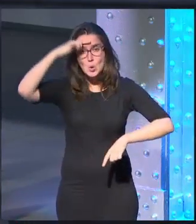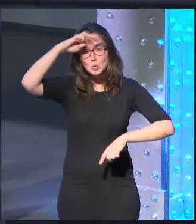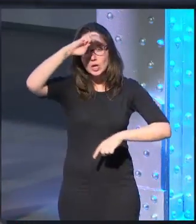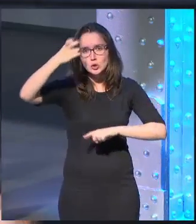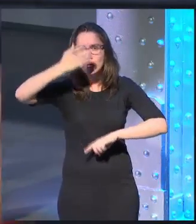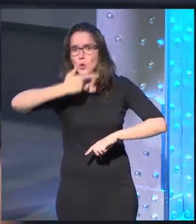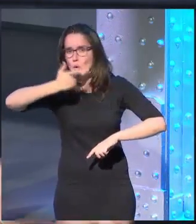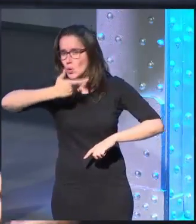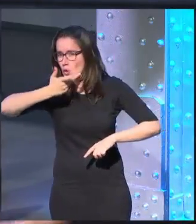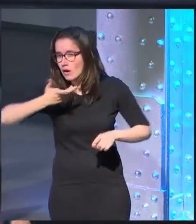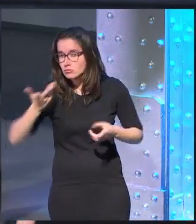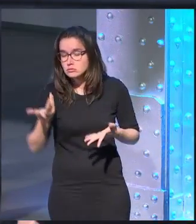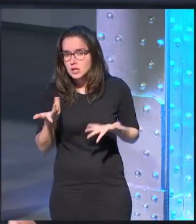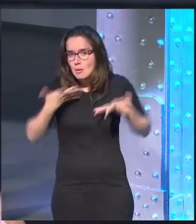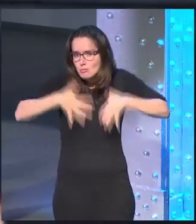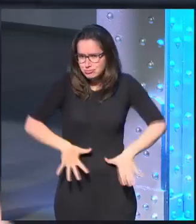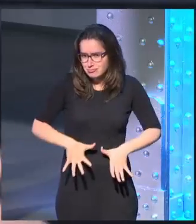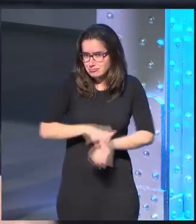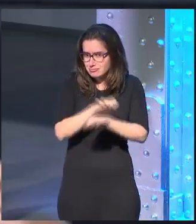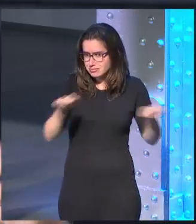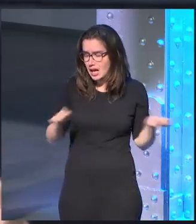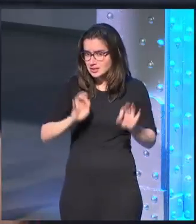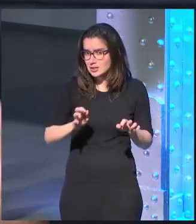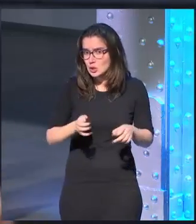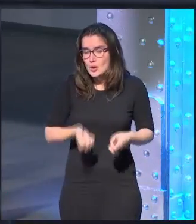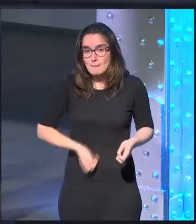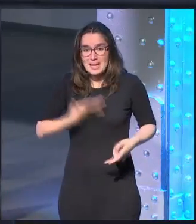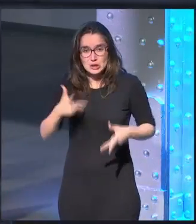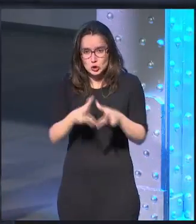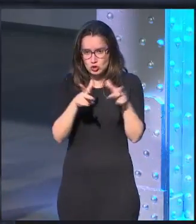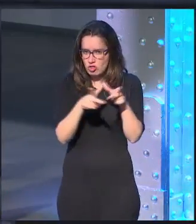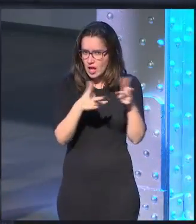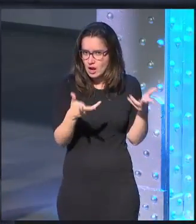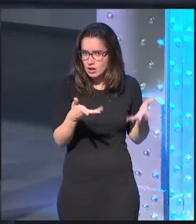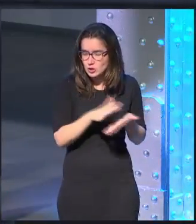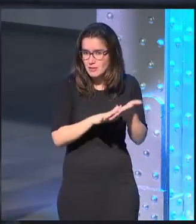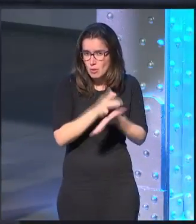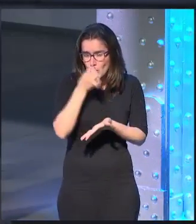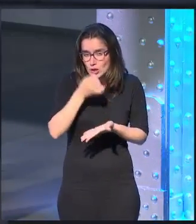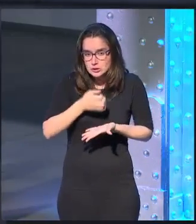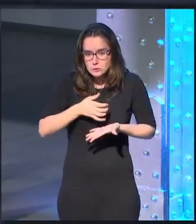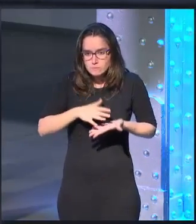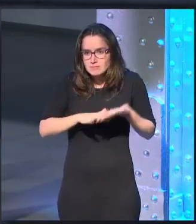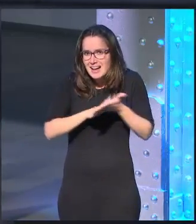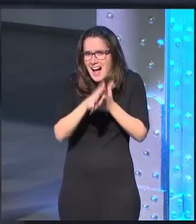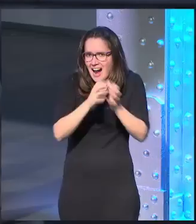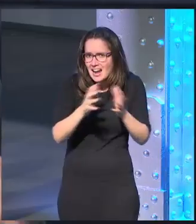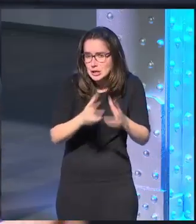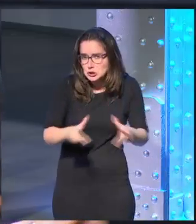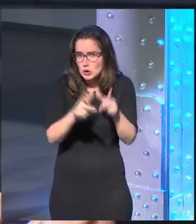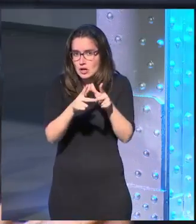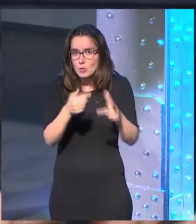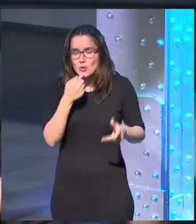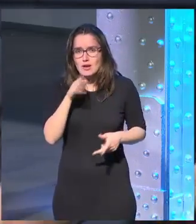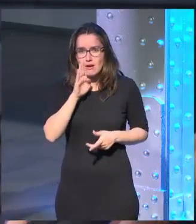trabajo, o sea, es algo que va intrínseco con ellos. Y esa pasión social, que tampoco hemos hablado mucho, ¿no? Esa inquietud social que, como